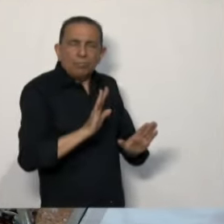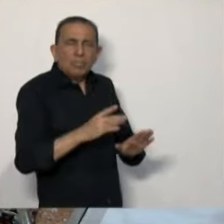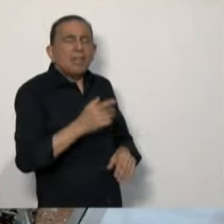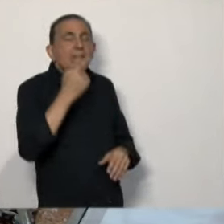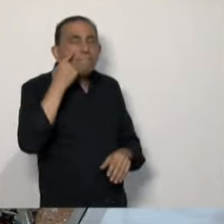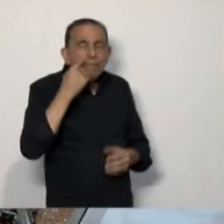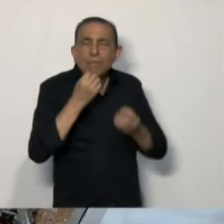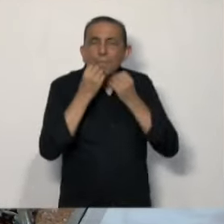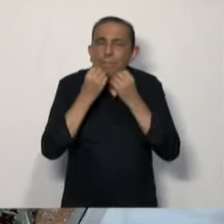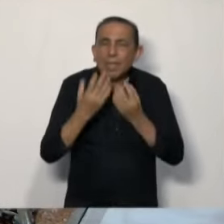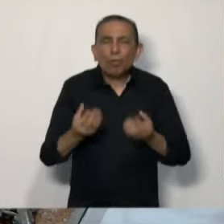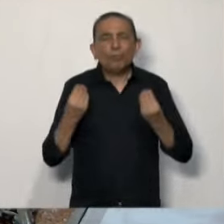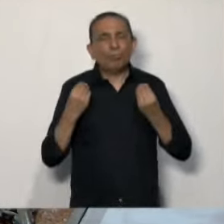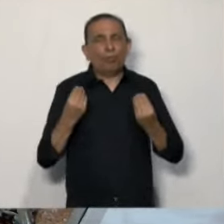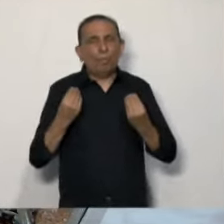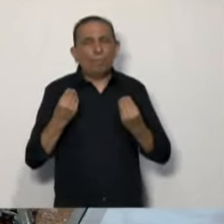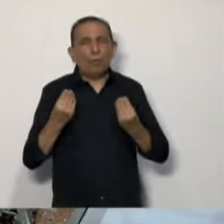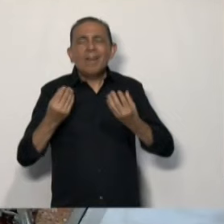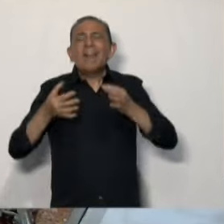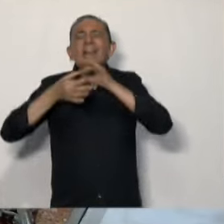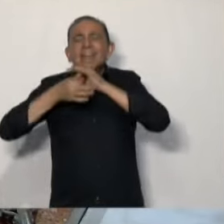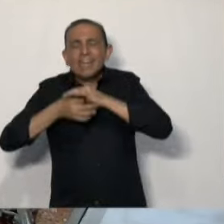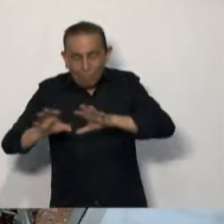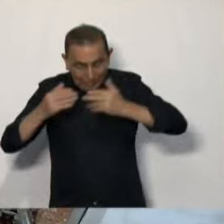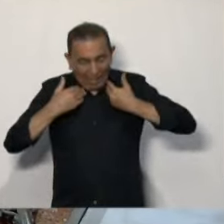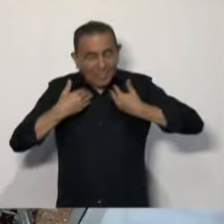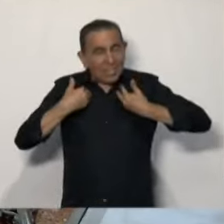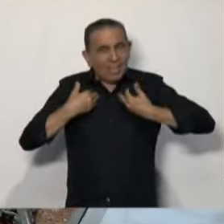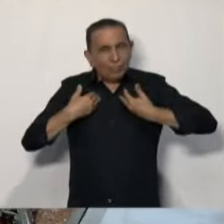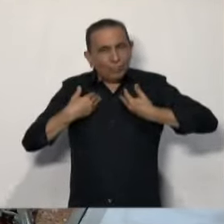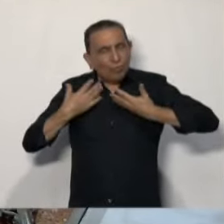mejor cuando tenemos libertad interior para darlo todo.